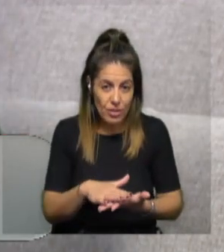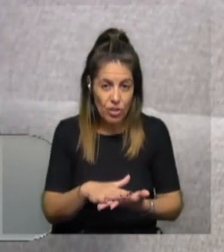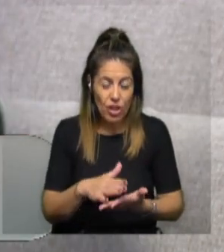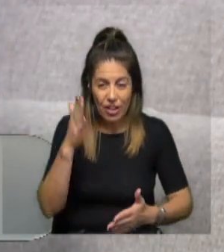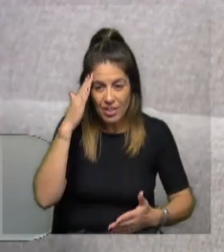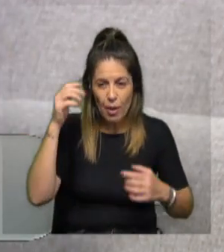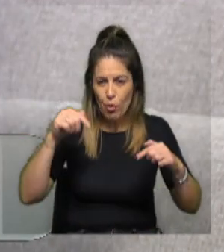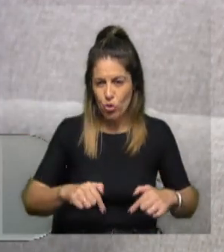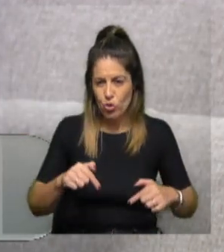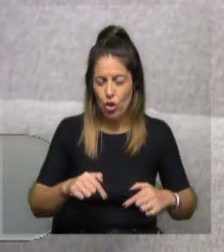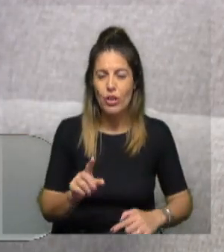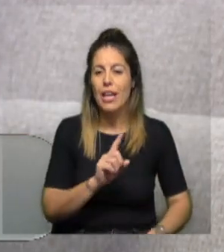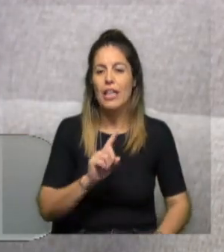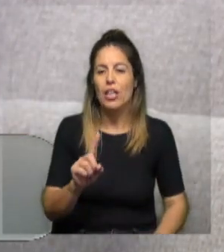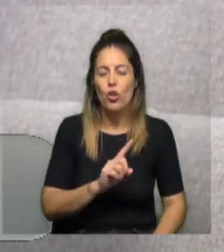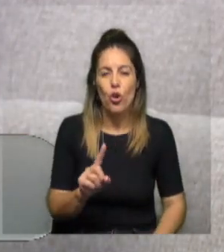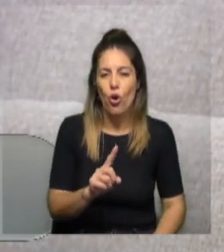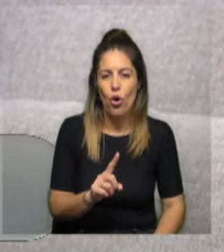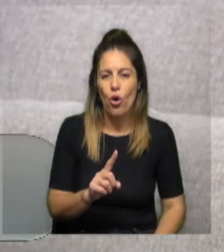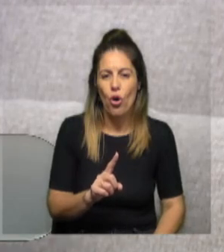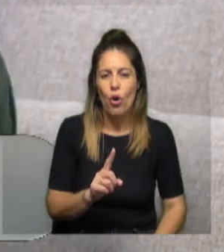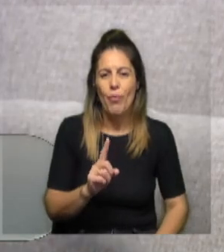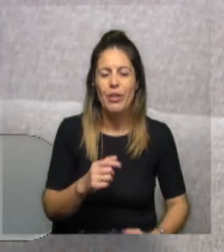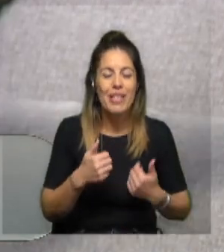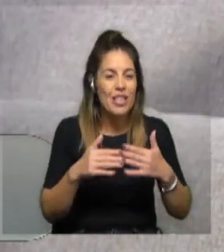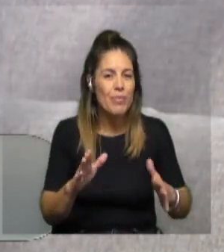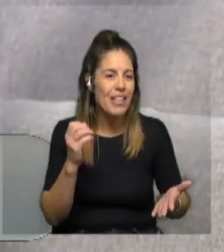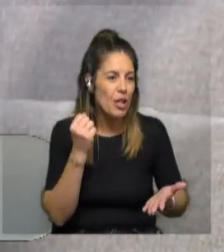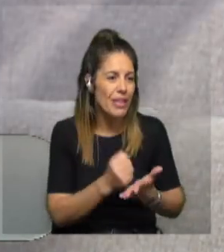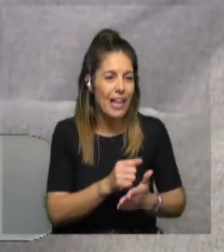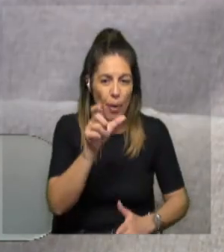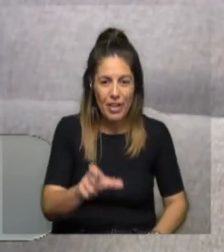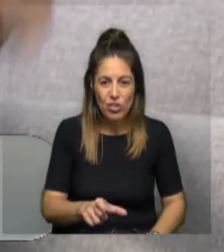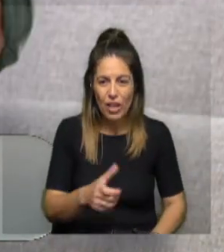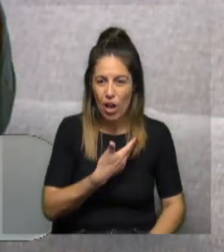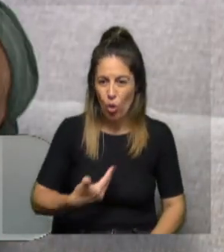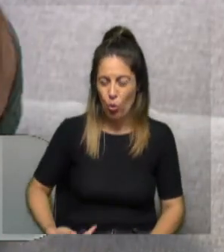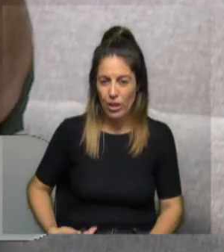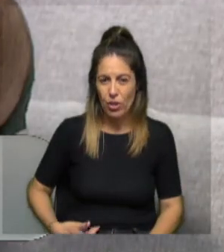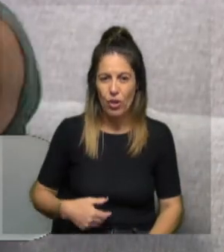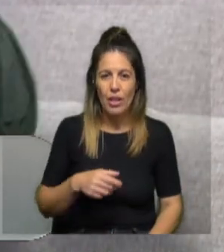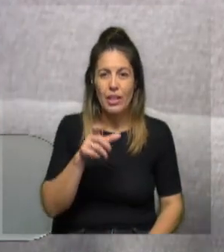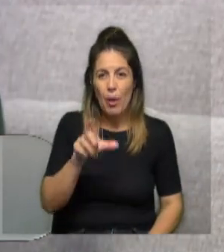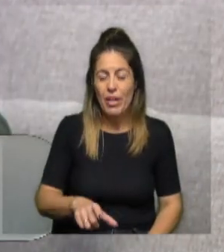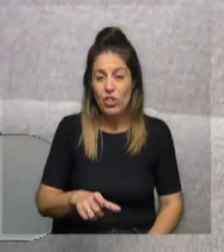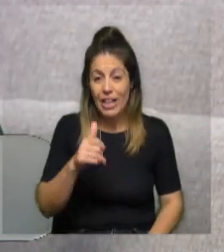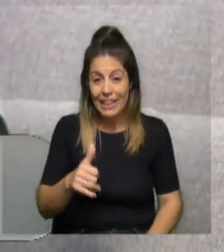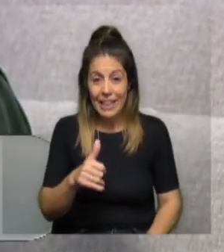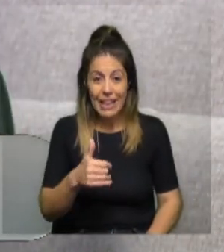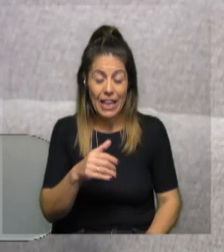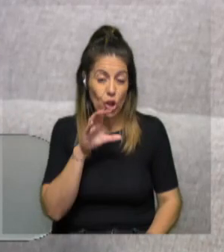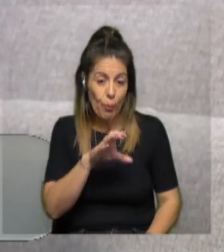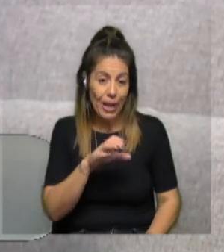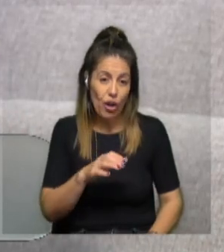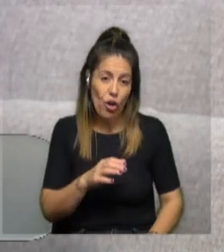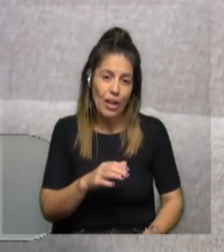hoy en día, y no estar. Porque también se empieza a estigmatizar la gente que los tiene. Tal cual, y hay tal gente cual. Que tiene estos perros y los adora. Y